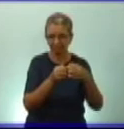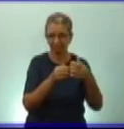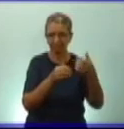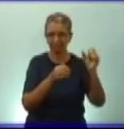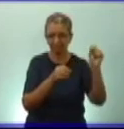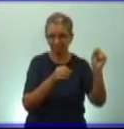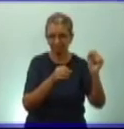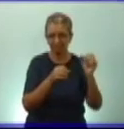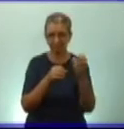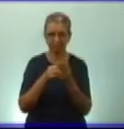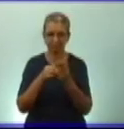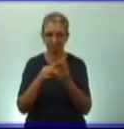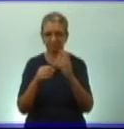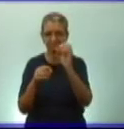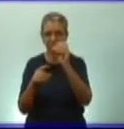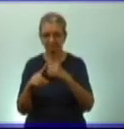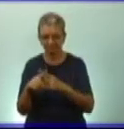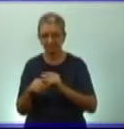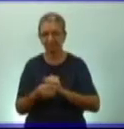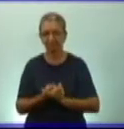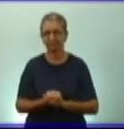átomos de oxígeno.